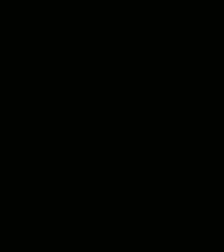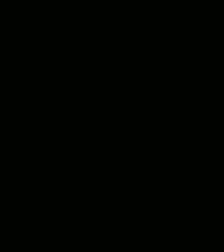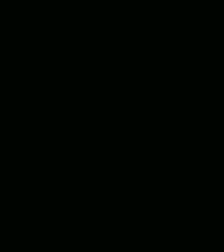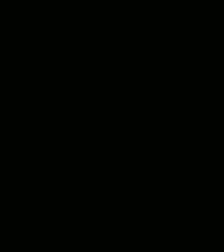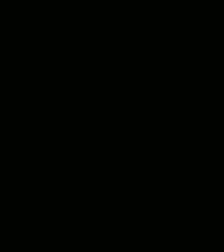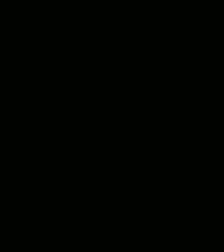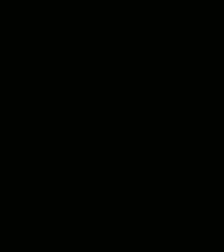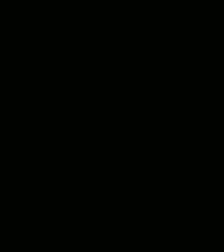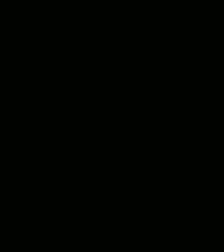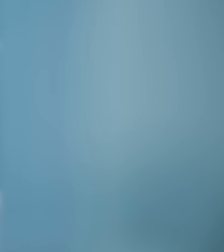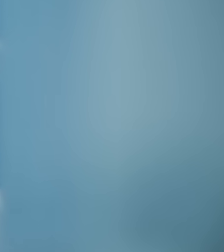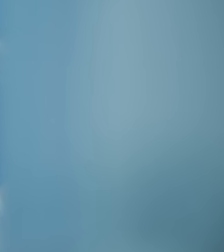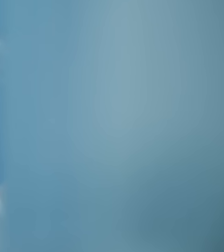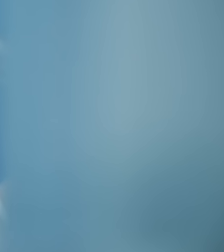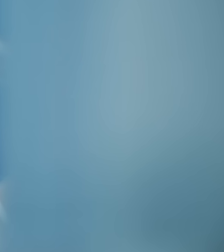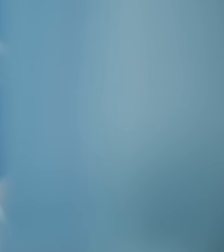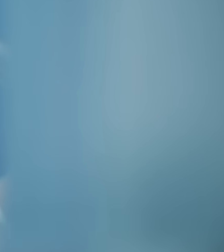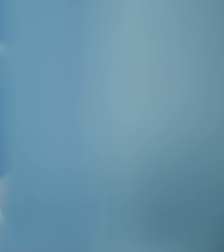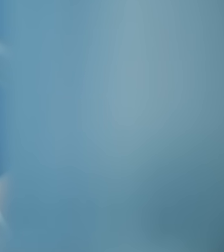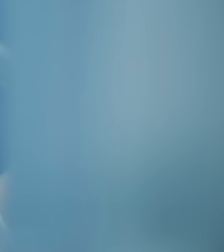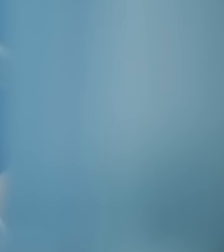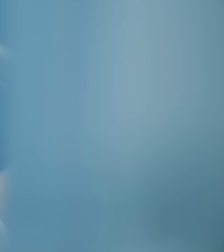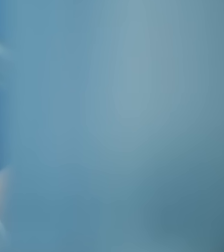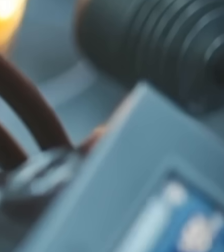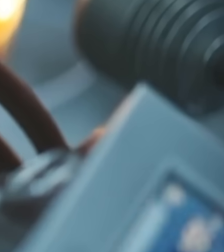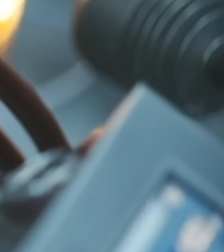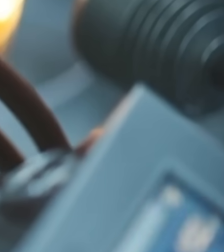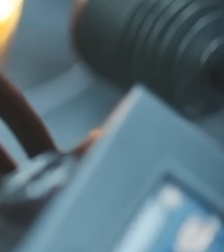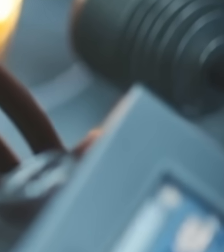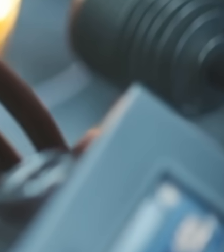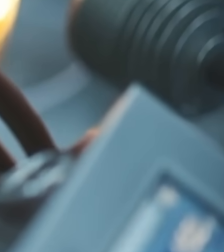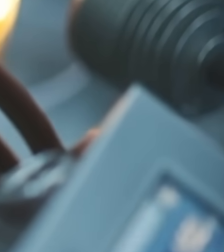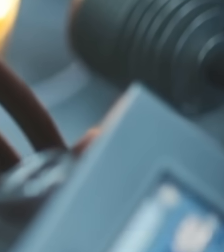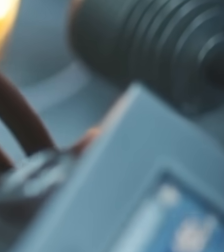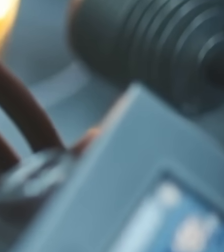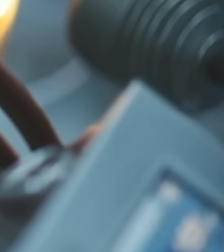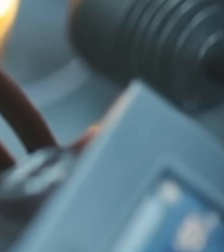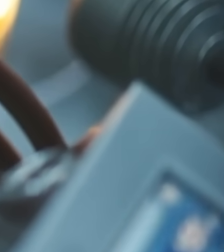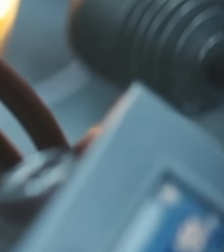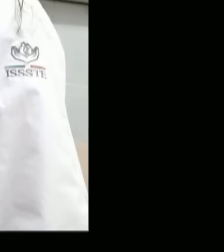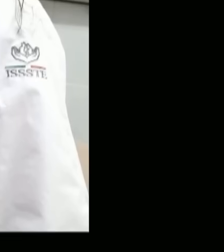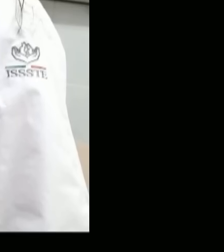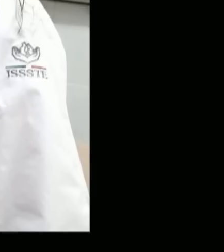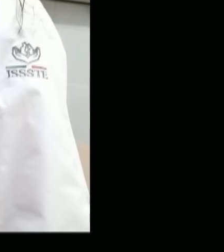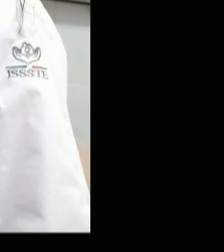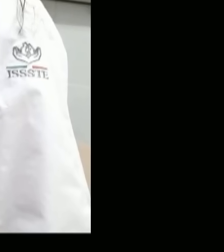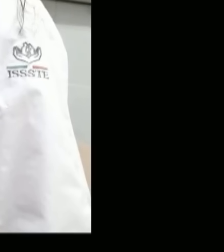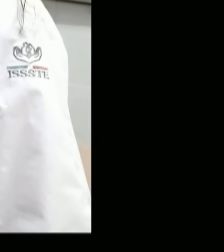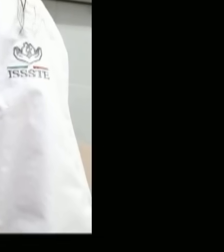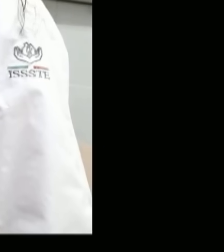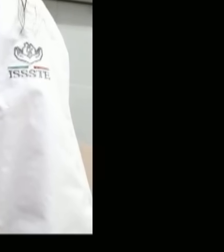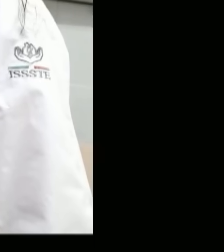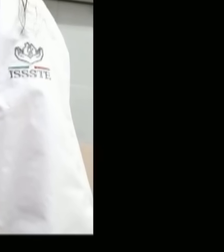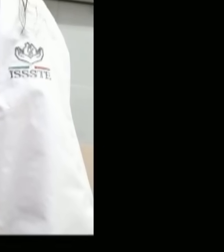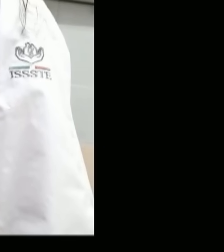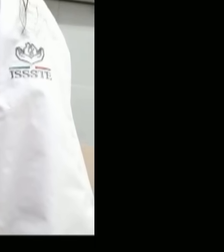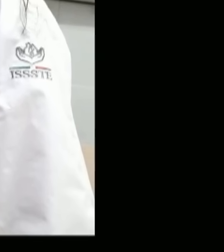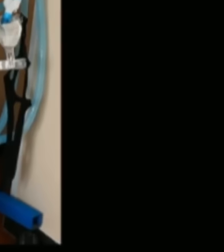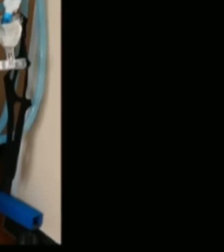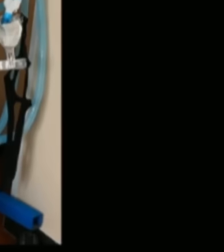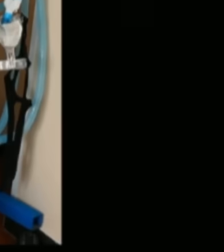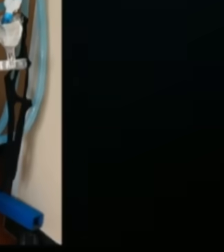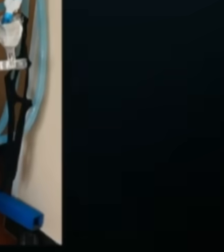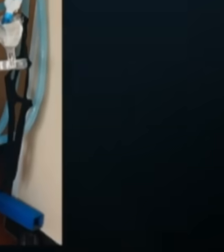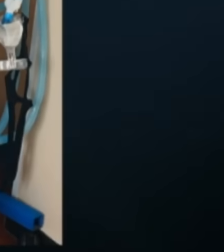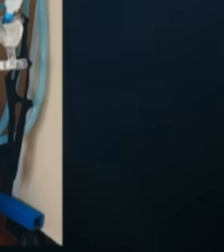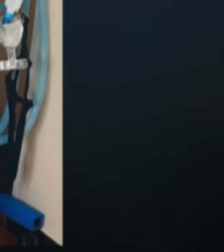la colocación de bypass coronario, marcapasos, desfibriladores y reemplazo de válvula aórtica. Para el Gobierno de México y el ISSSTE, la cirujana